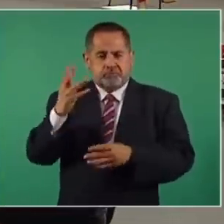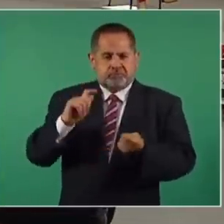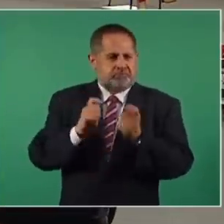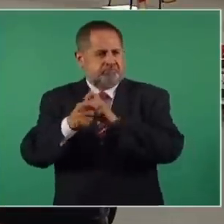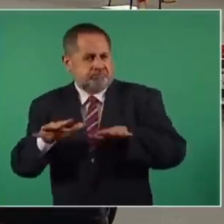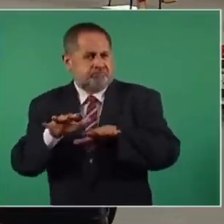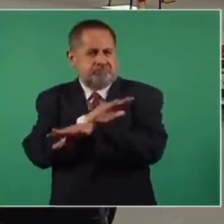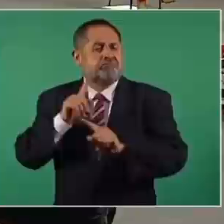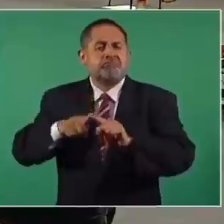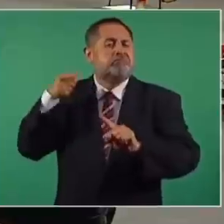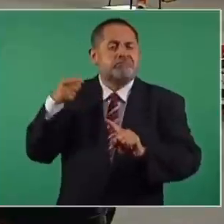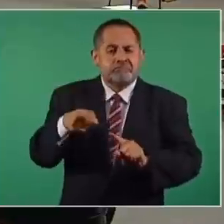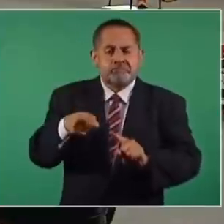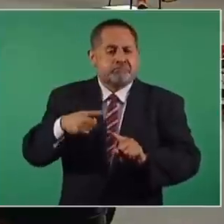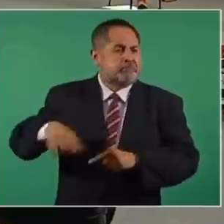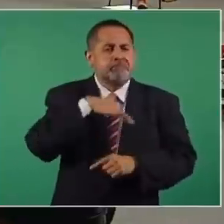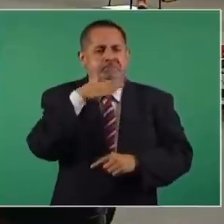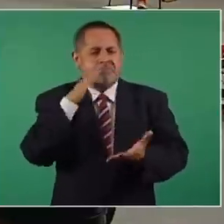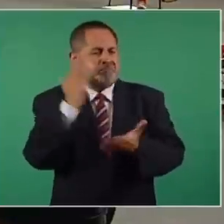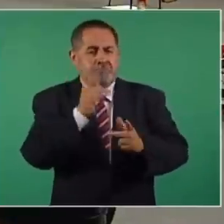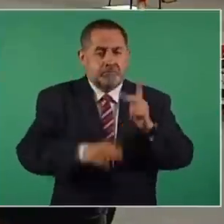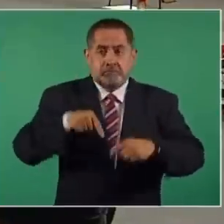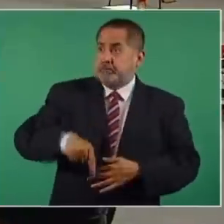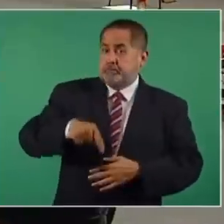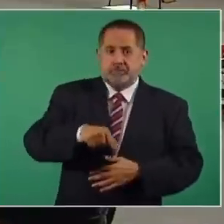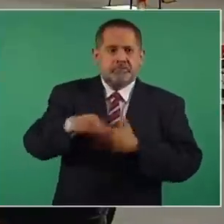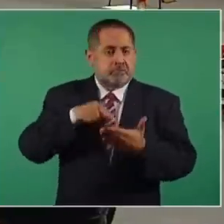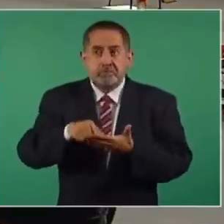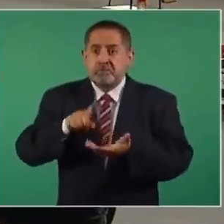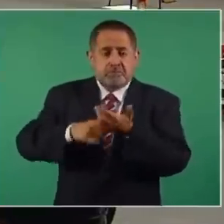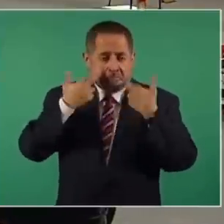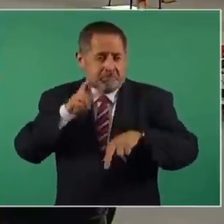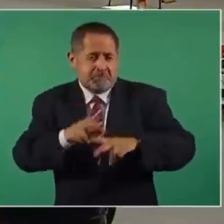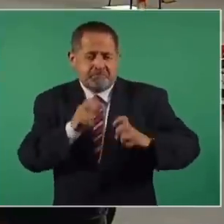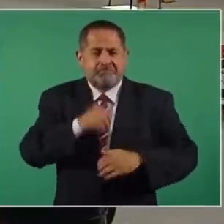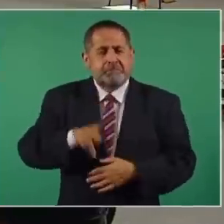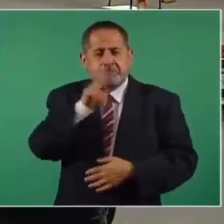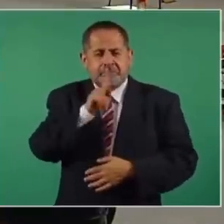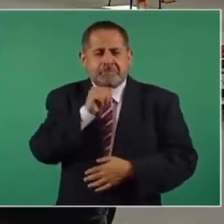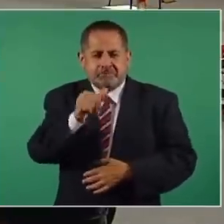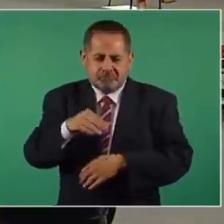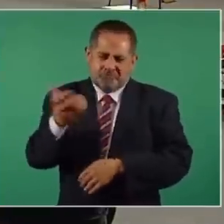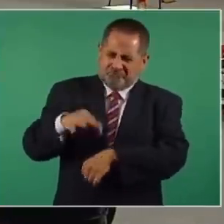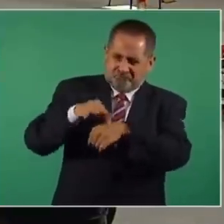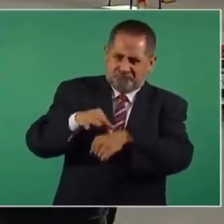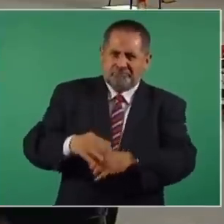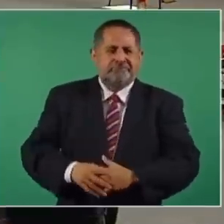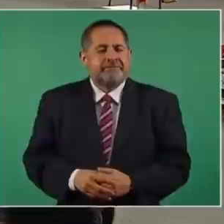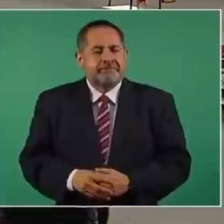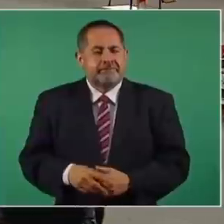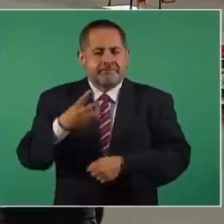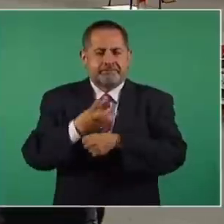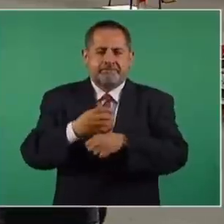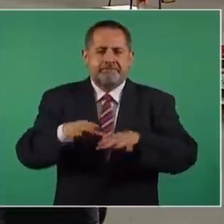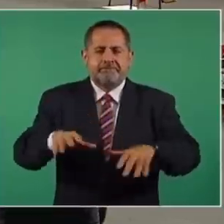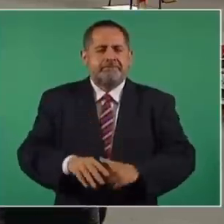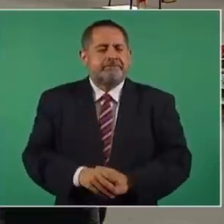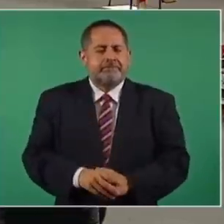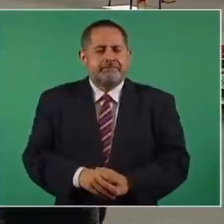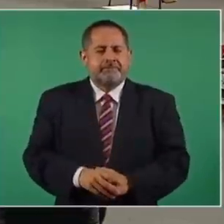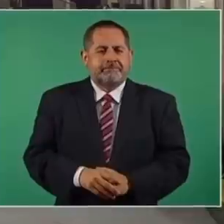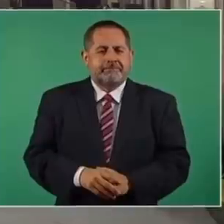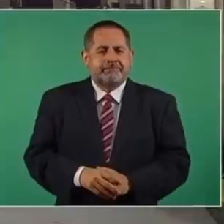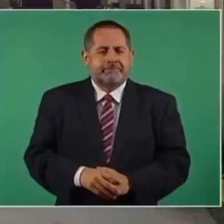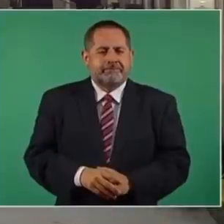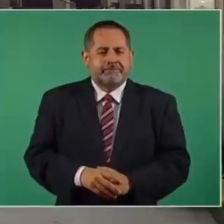transformación que consiste en acabar con la corrupción. En Palacio ya no hay ladrones, hechos, no palabras. Tercer informe. Gobierno de México.